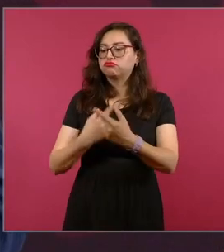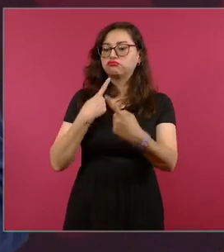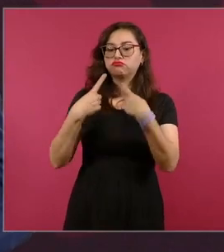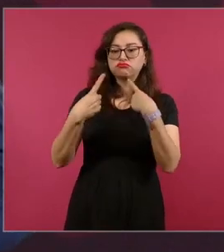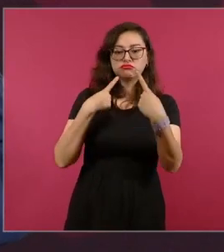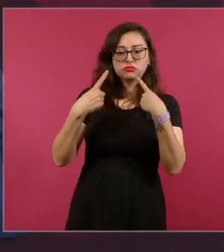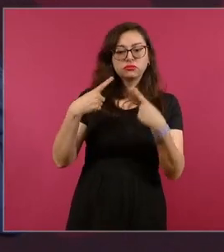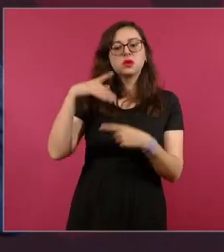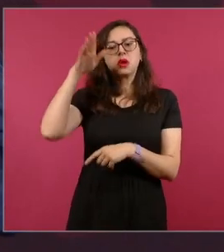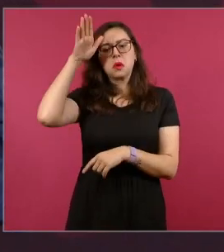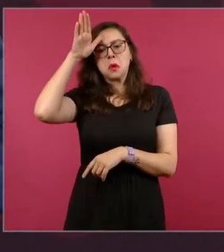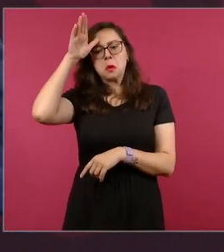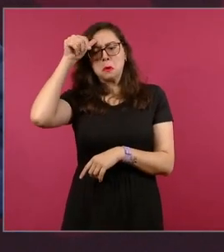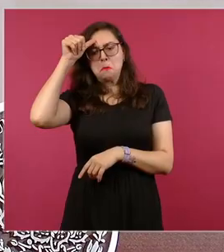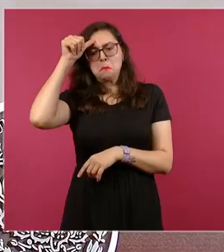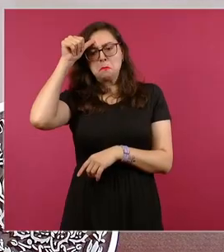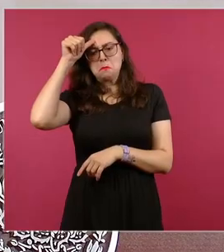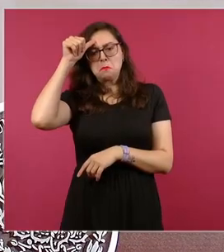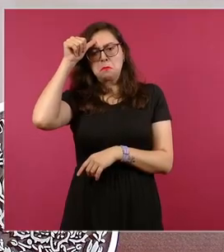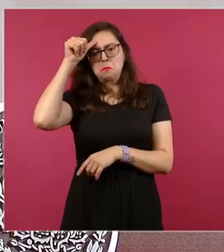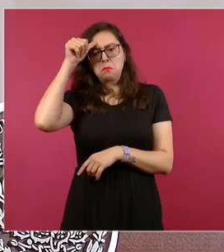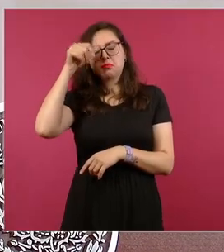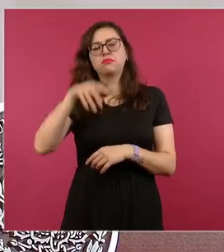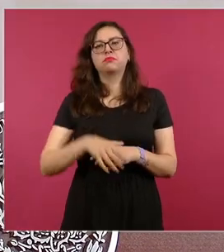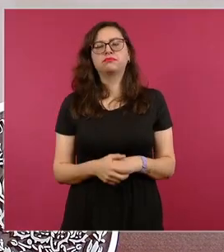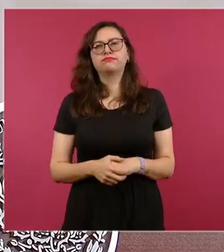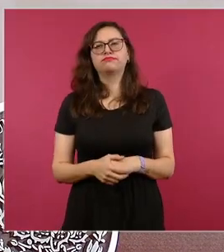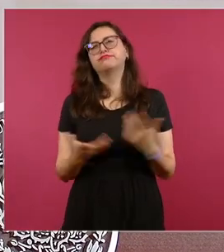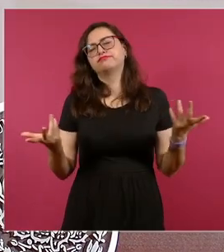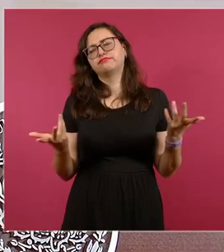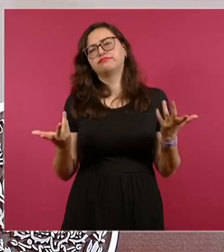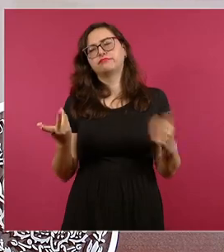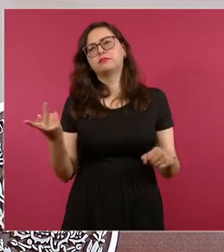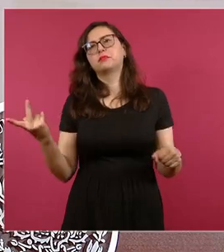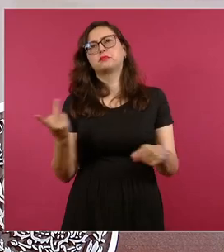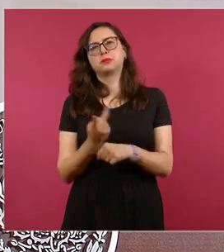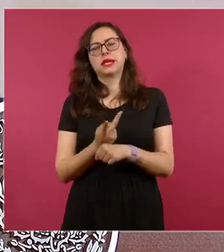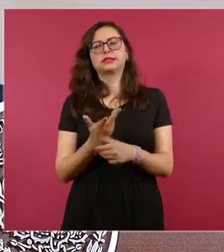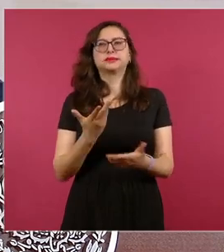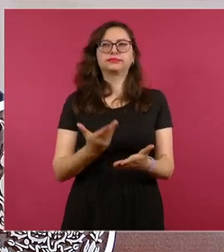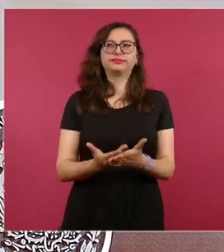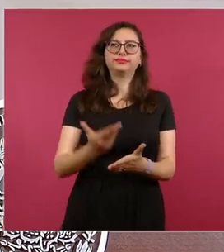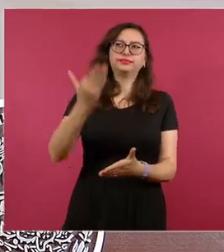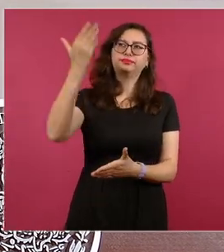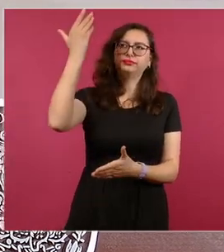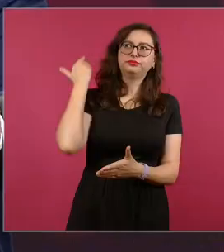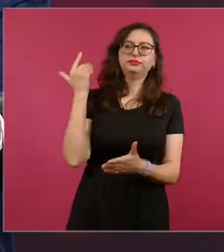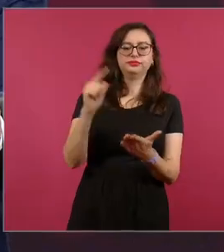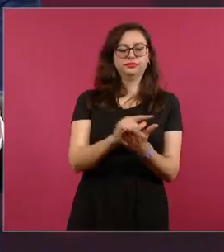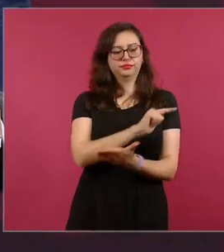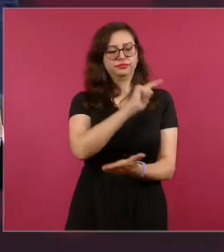Después de la mal llamada reforma educativa,